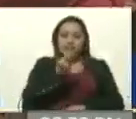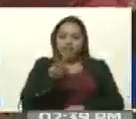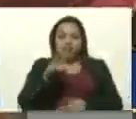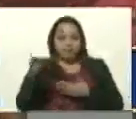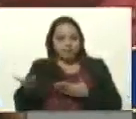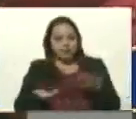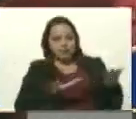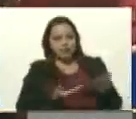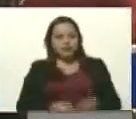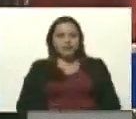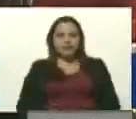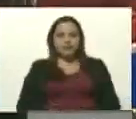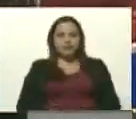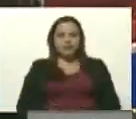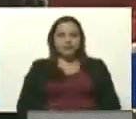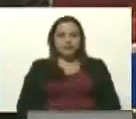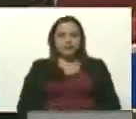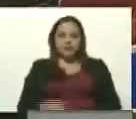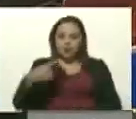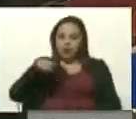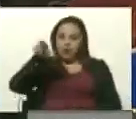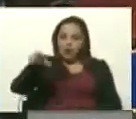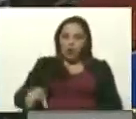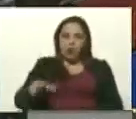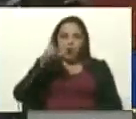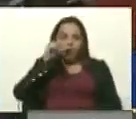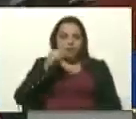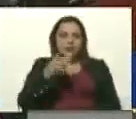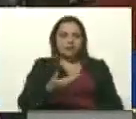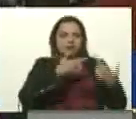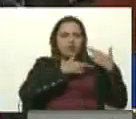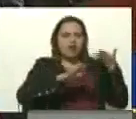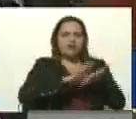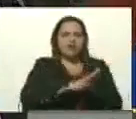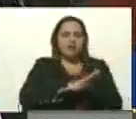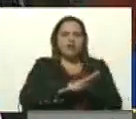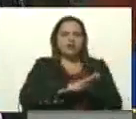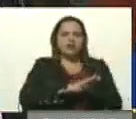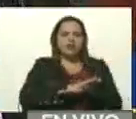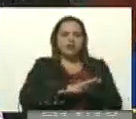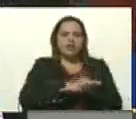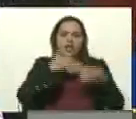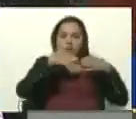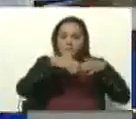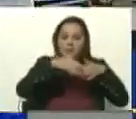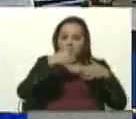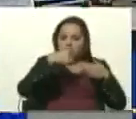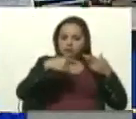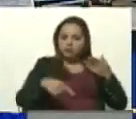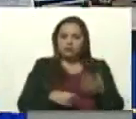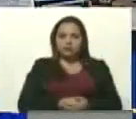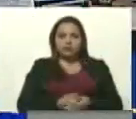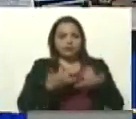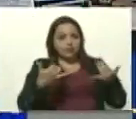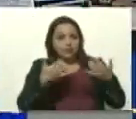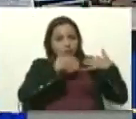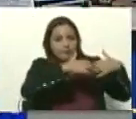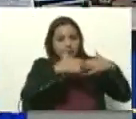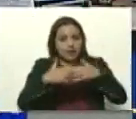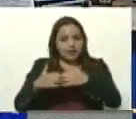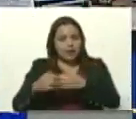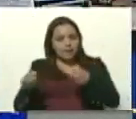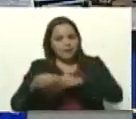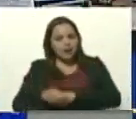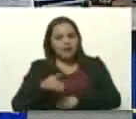bienvenido. Orlando Camacho, de Fedeindustria, ya pasamos al área de los empresarios, y